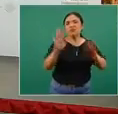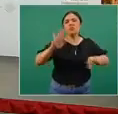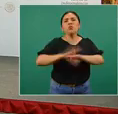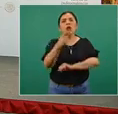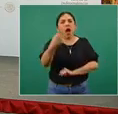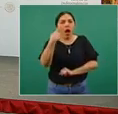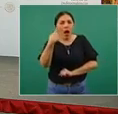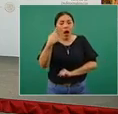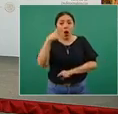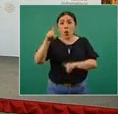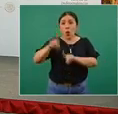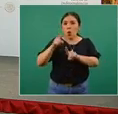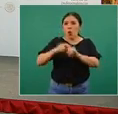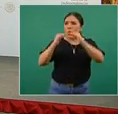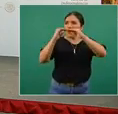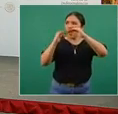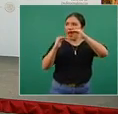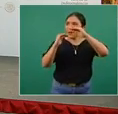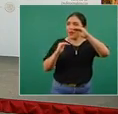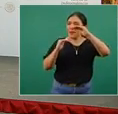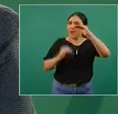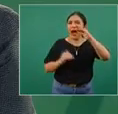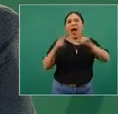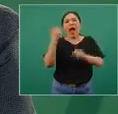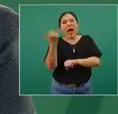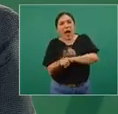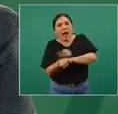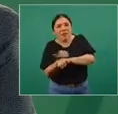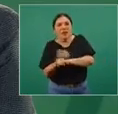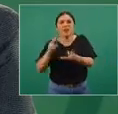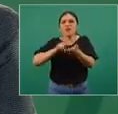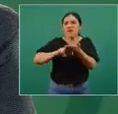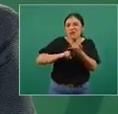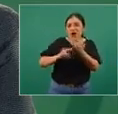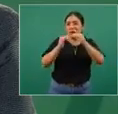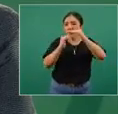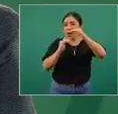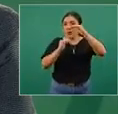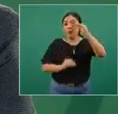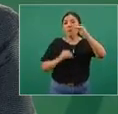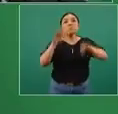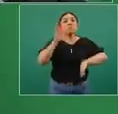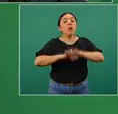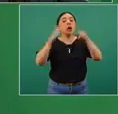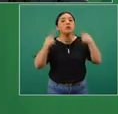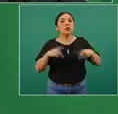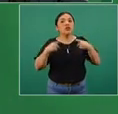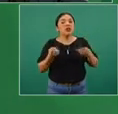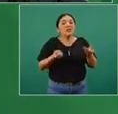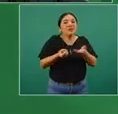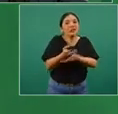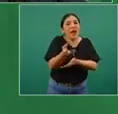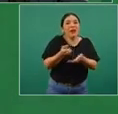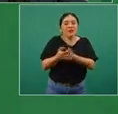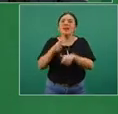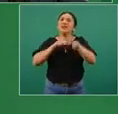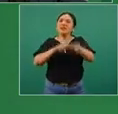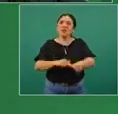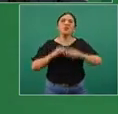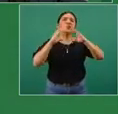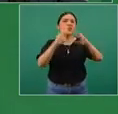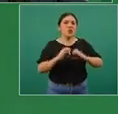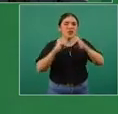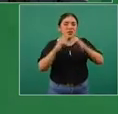los colores van disminuyendo, colores amarillos, colores verdes, al aumento de la movilidad, el no bajar la guardia